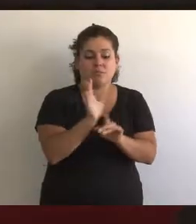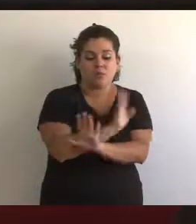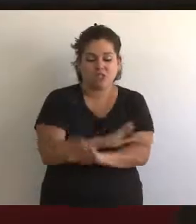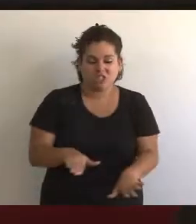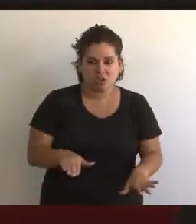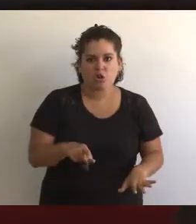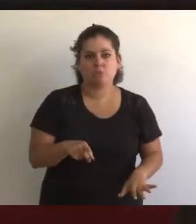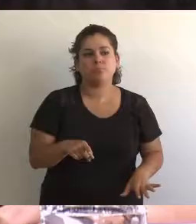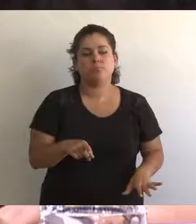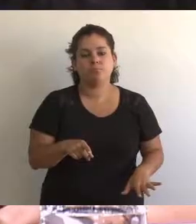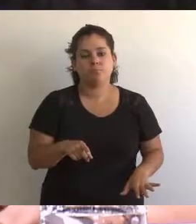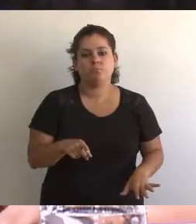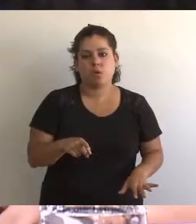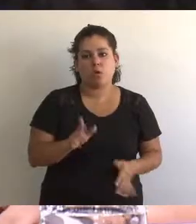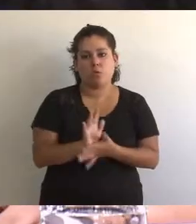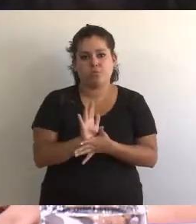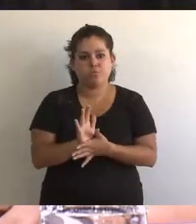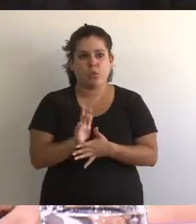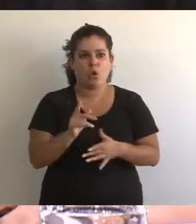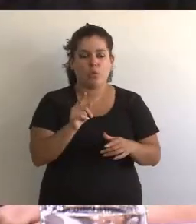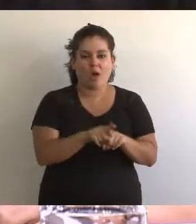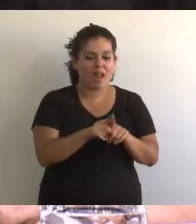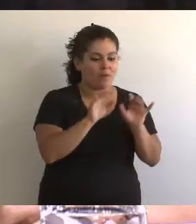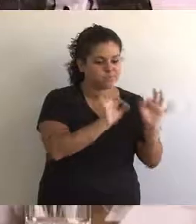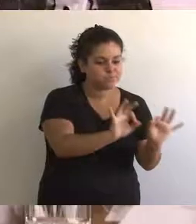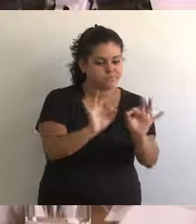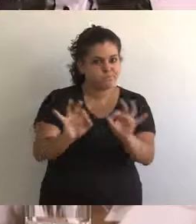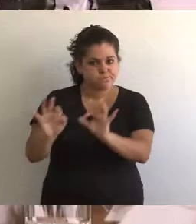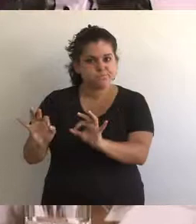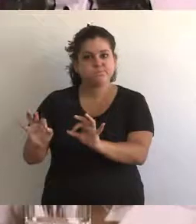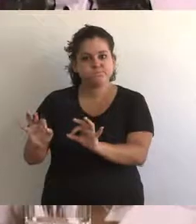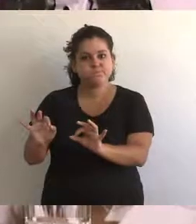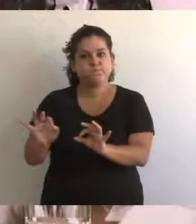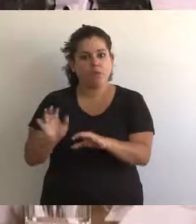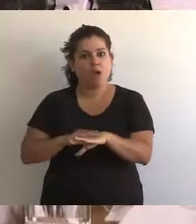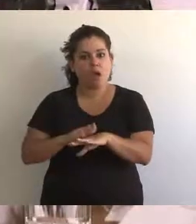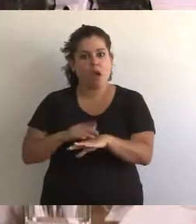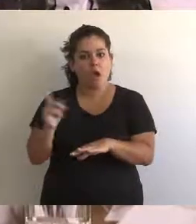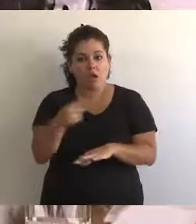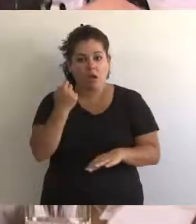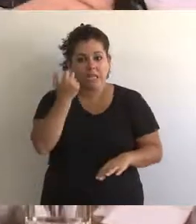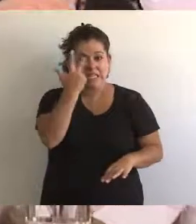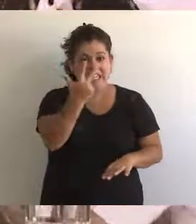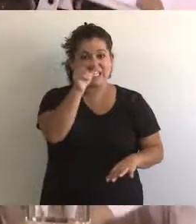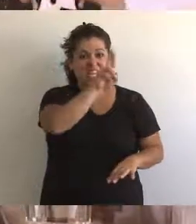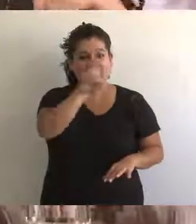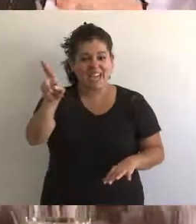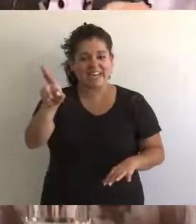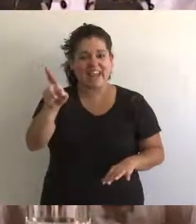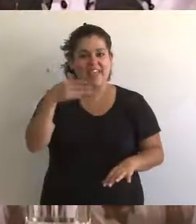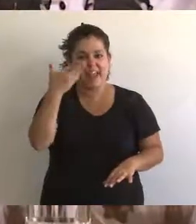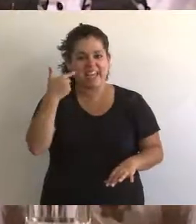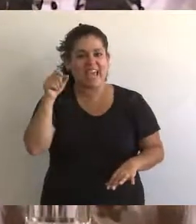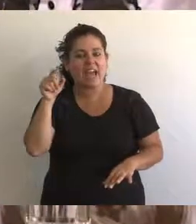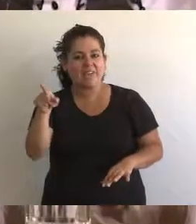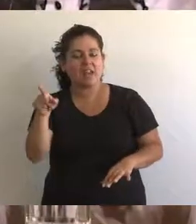con los mismos chicos pasando los distintos niveles, vamos a tomar esas 3 R de las que habla